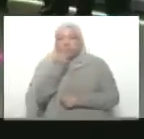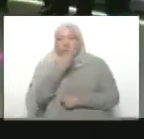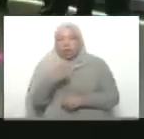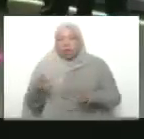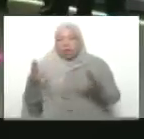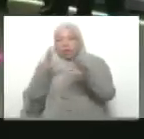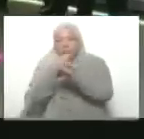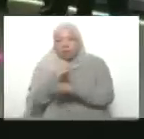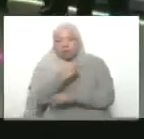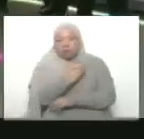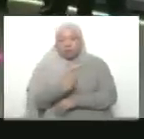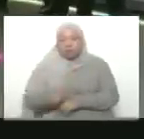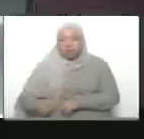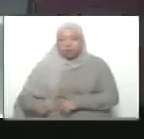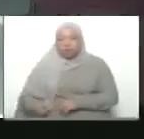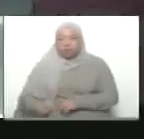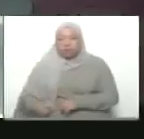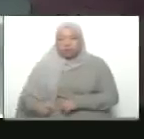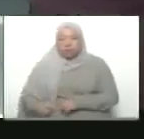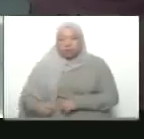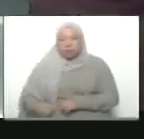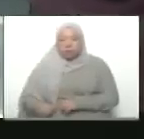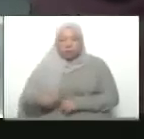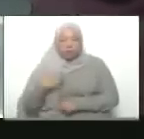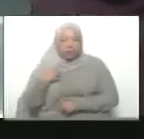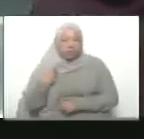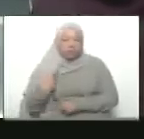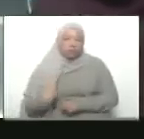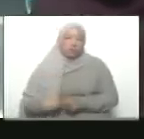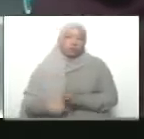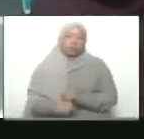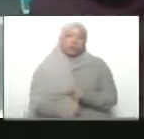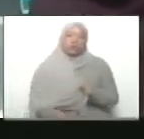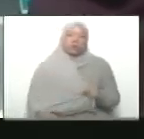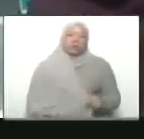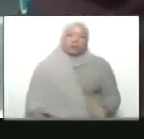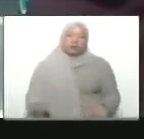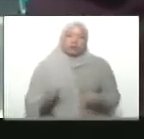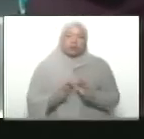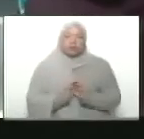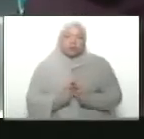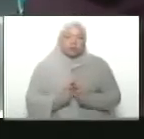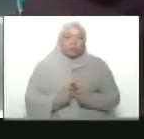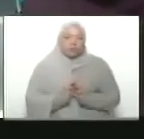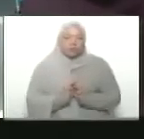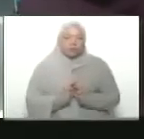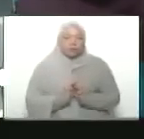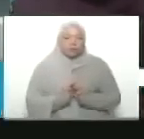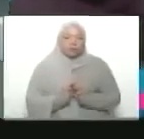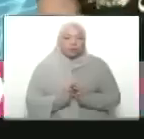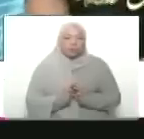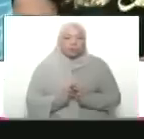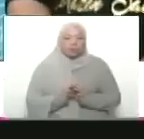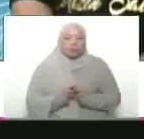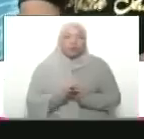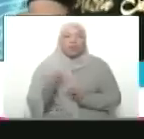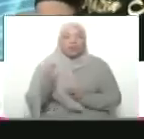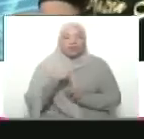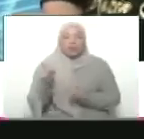presidente Cómo va la salsa chico bueno bueno pique se extiende la salsa celebrando celebrando Igualmente